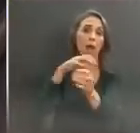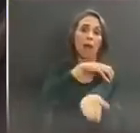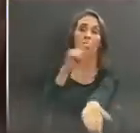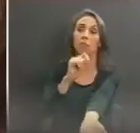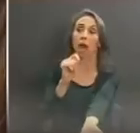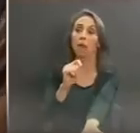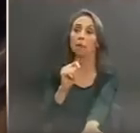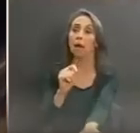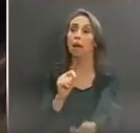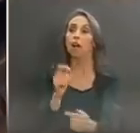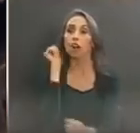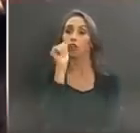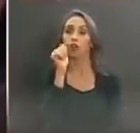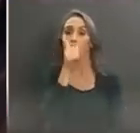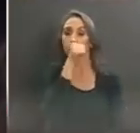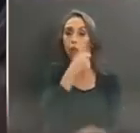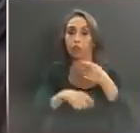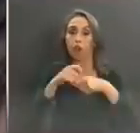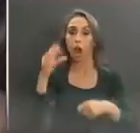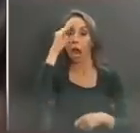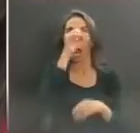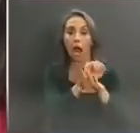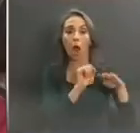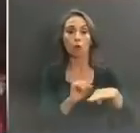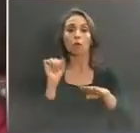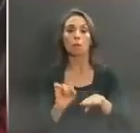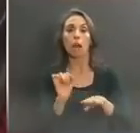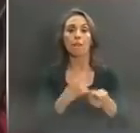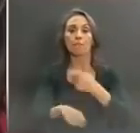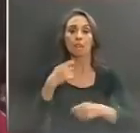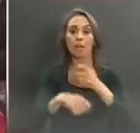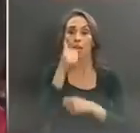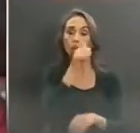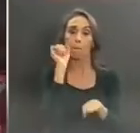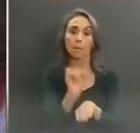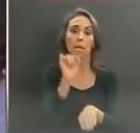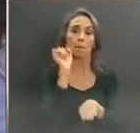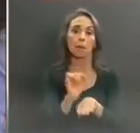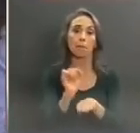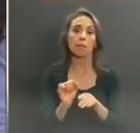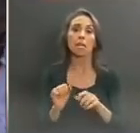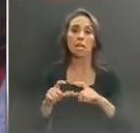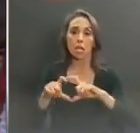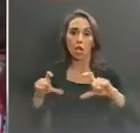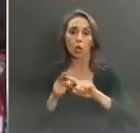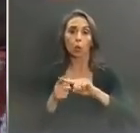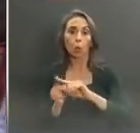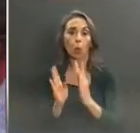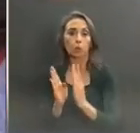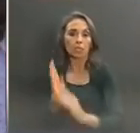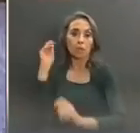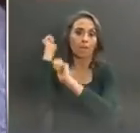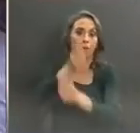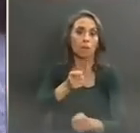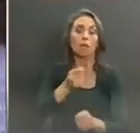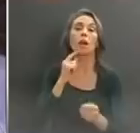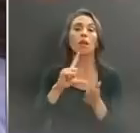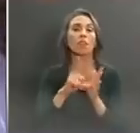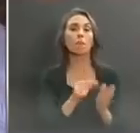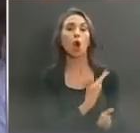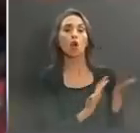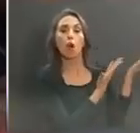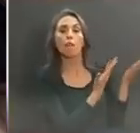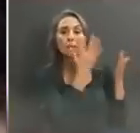Vendían droga todos los días, vehículos todas las noches, se paraban acá, drogadicción, con machetes, nadie podía vivir acá. ¿Por qué cree usted que se demoraron tanto en tomar una